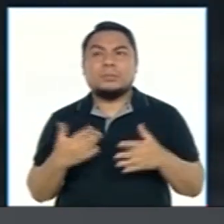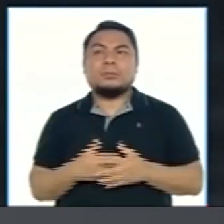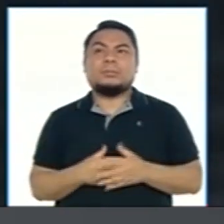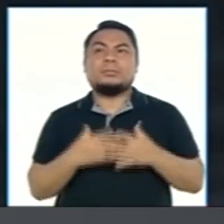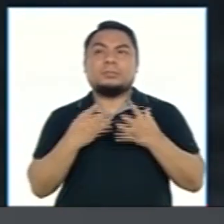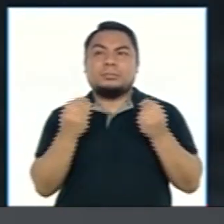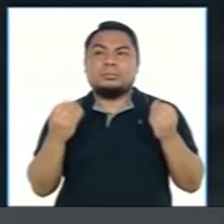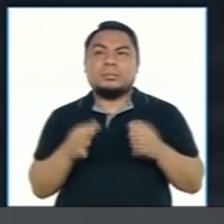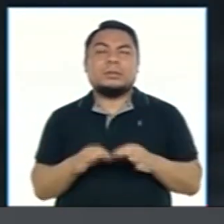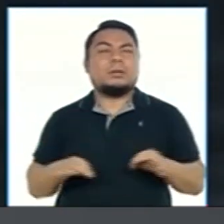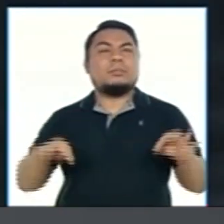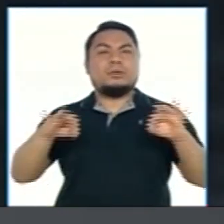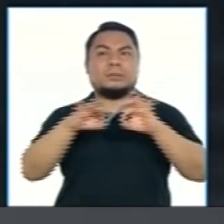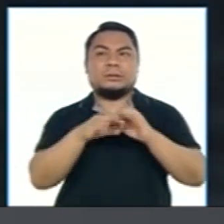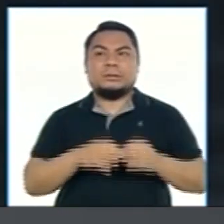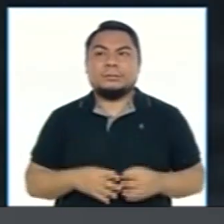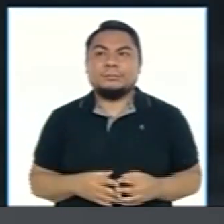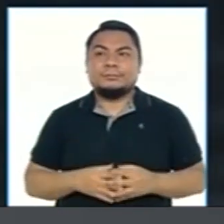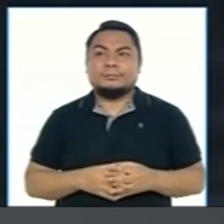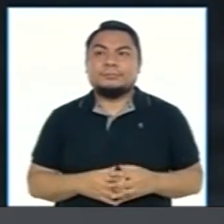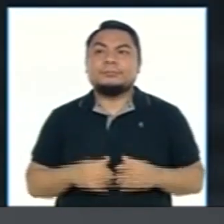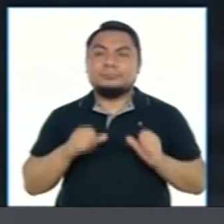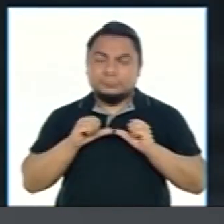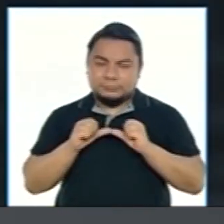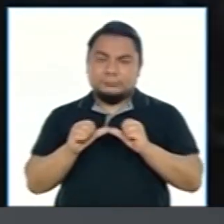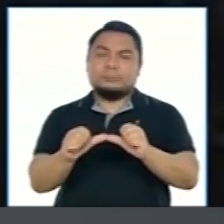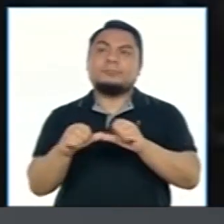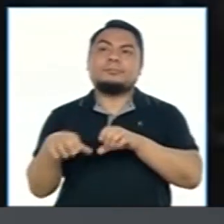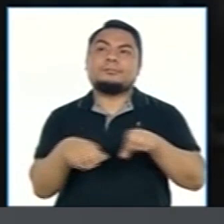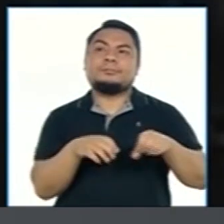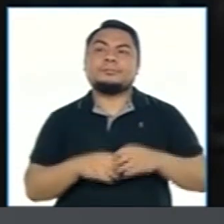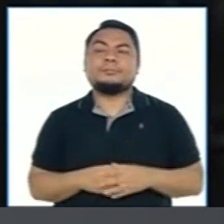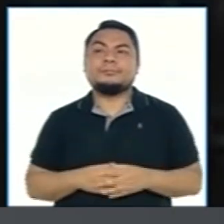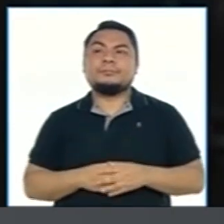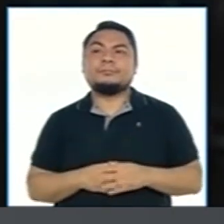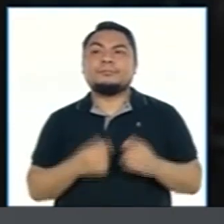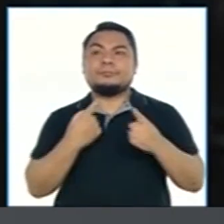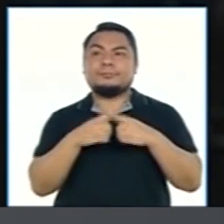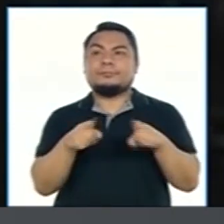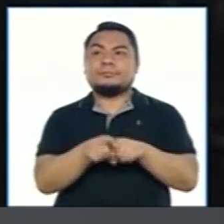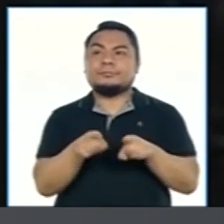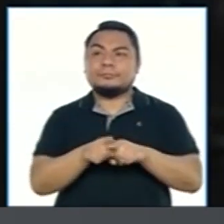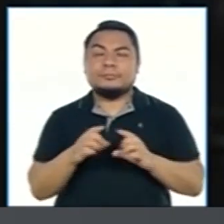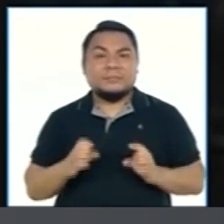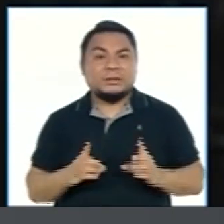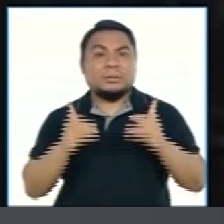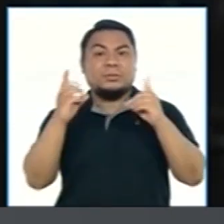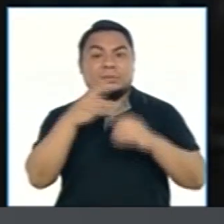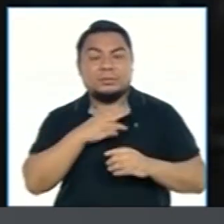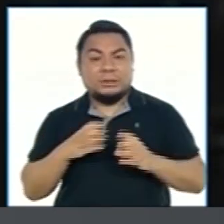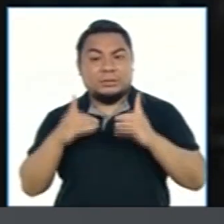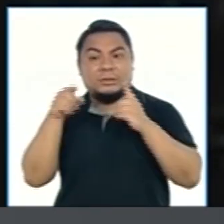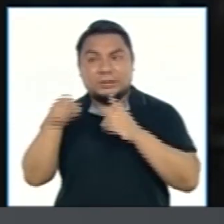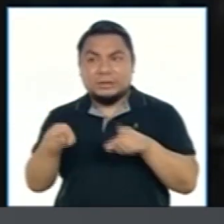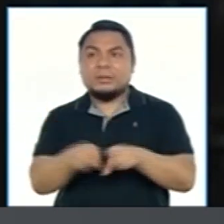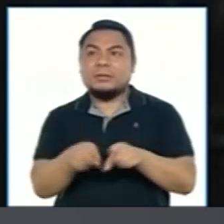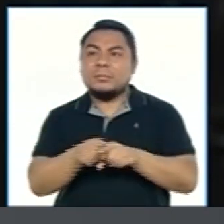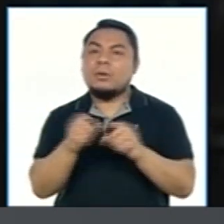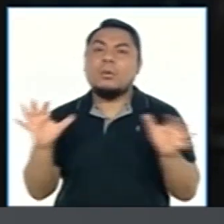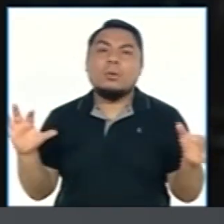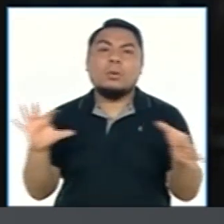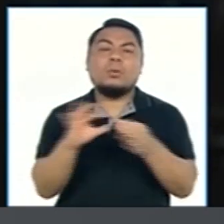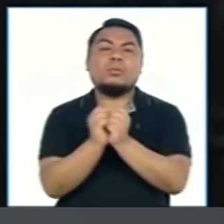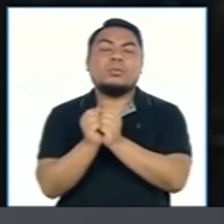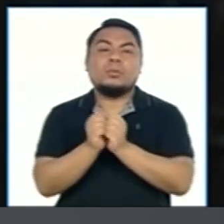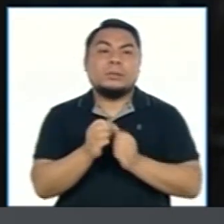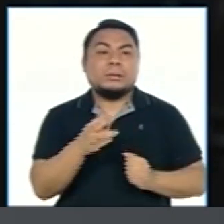recursos muy, muy importantes, ¿no? Y seguiremos haciéndolo. Pero también educación. Tienen que ir juntos.